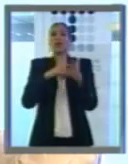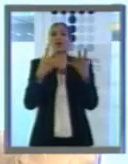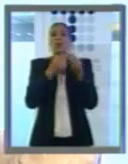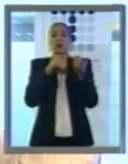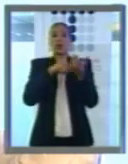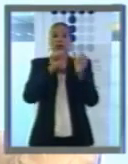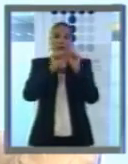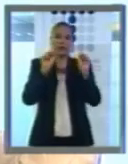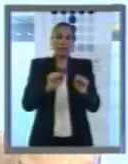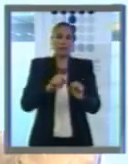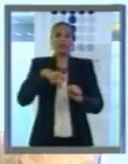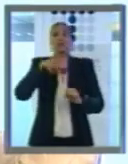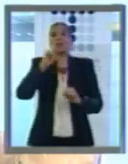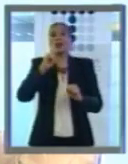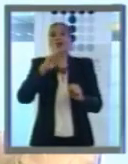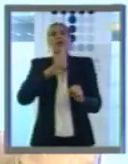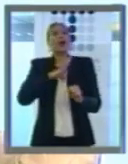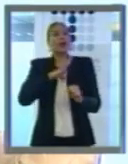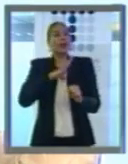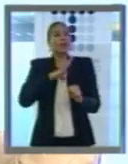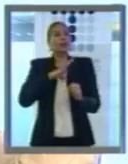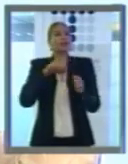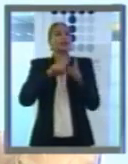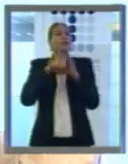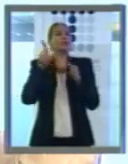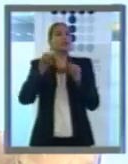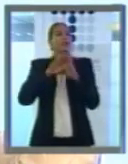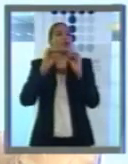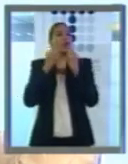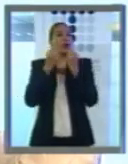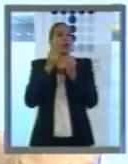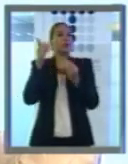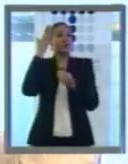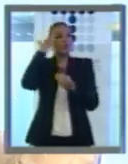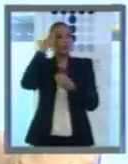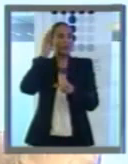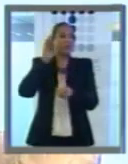sistema, pero dado que el órgano garante nacional